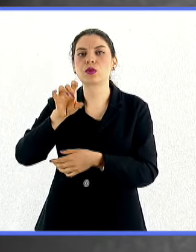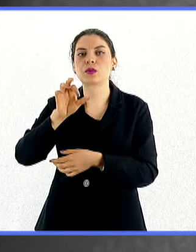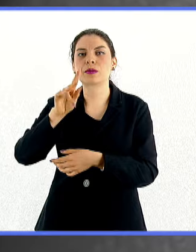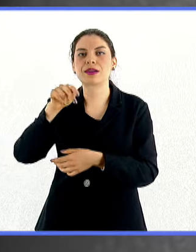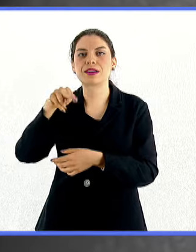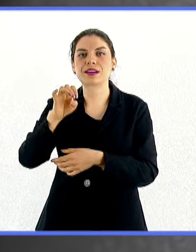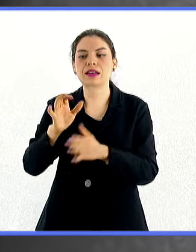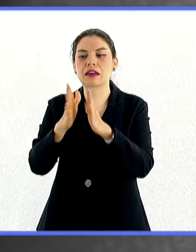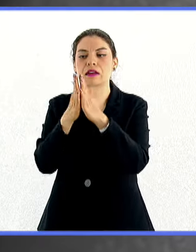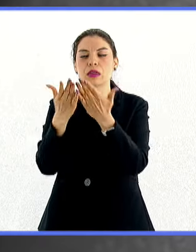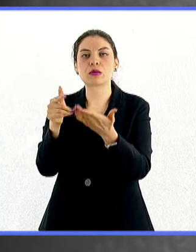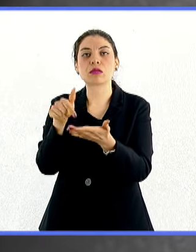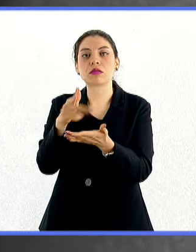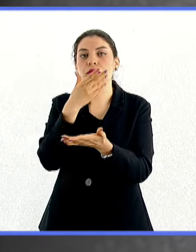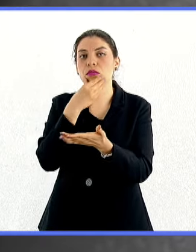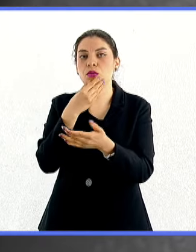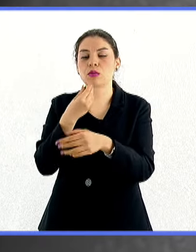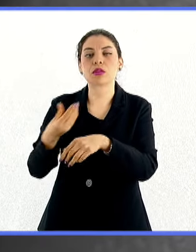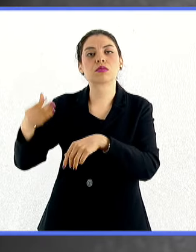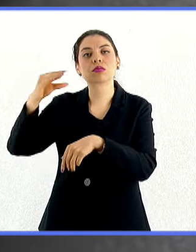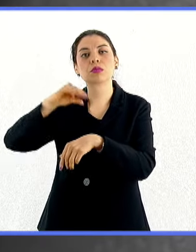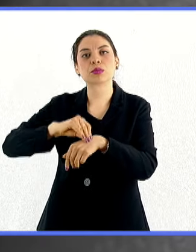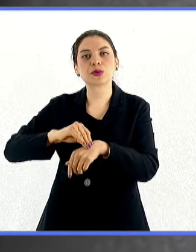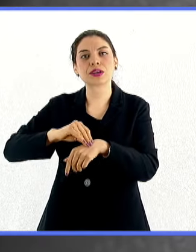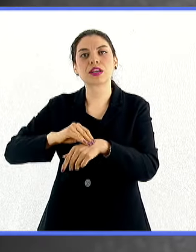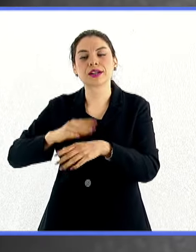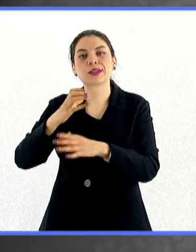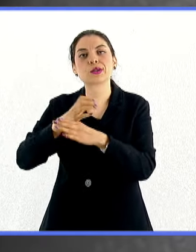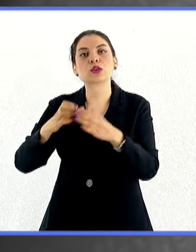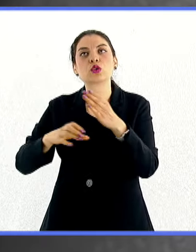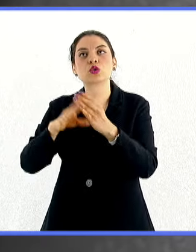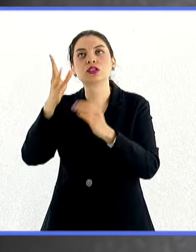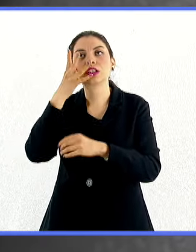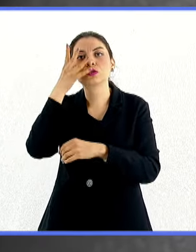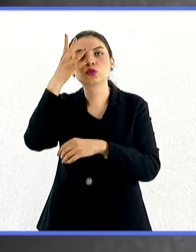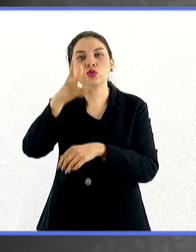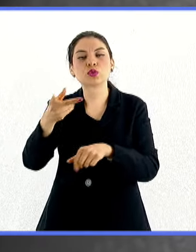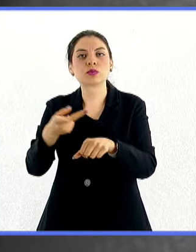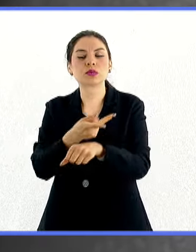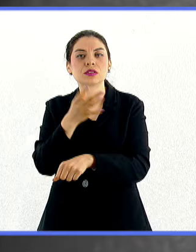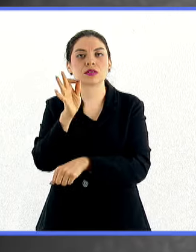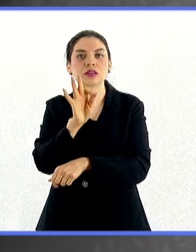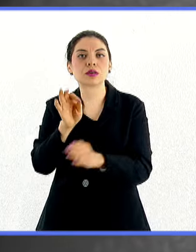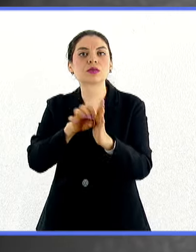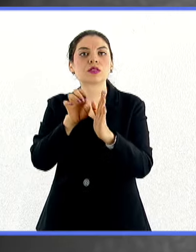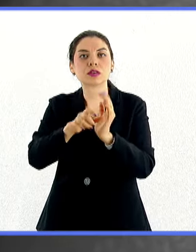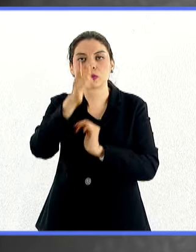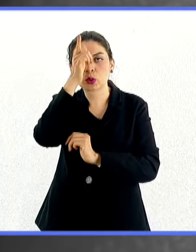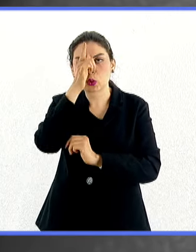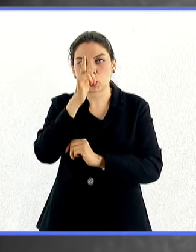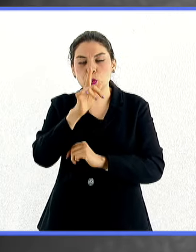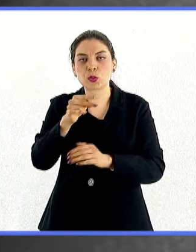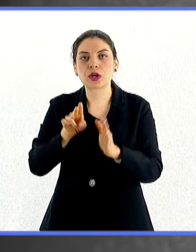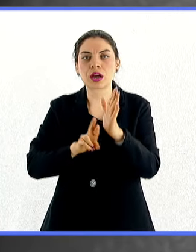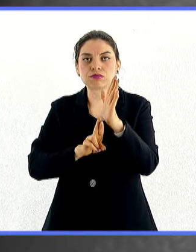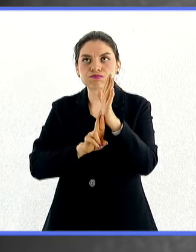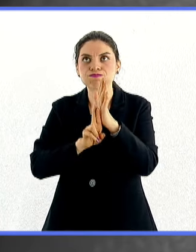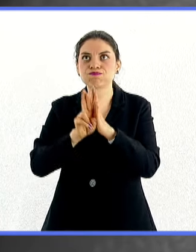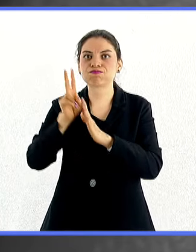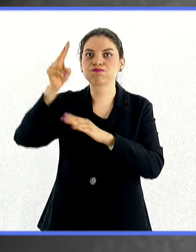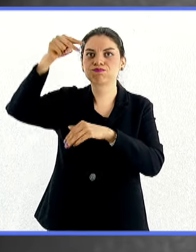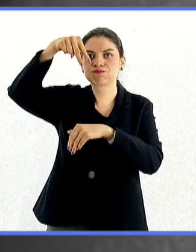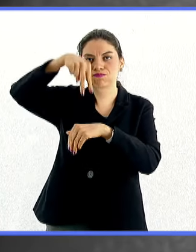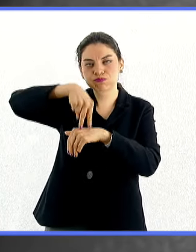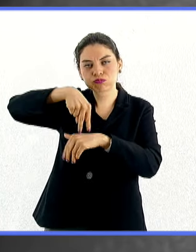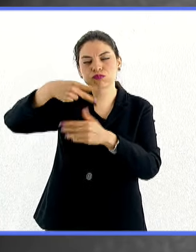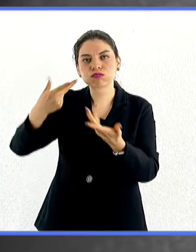no existían y que tardaron mucho tiempo en realizarse, como Un viaje a la luna, por ejemplo. Este tipo de cosas están en la literatura, no